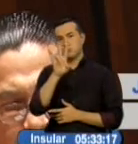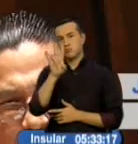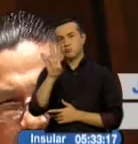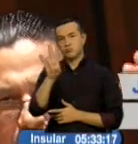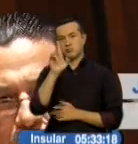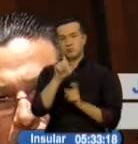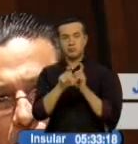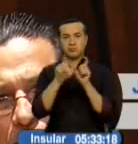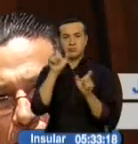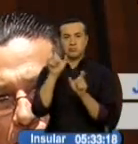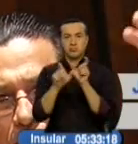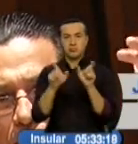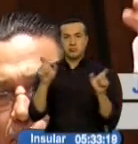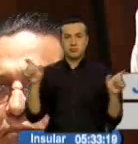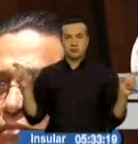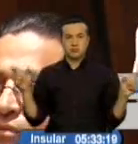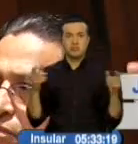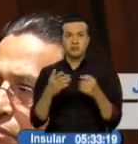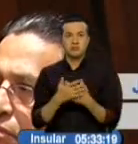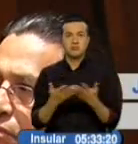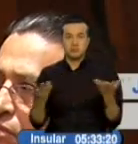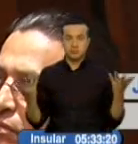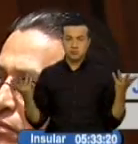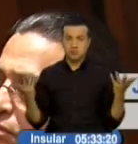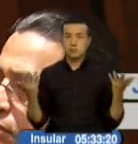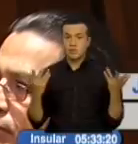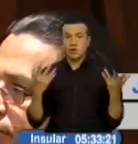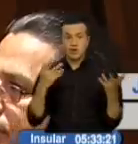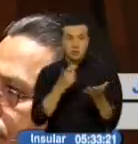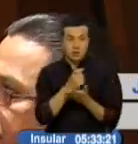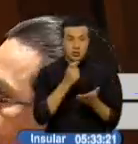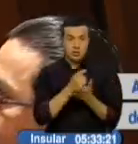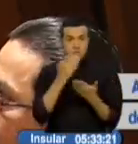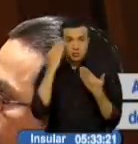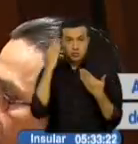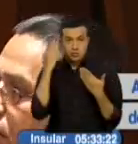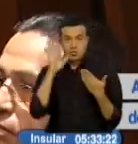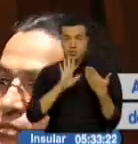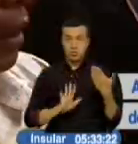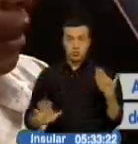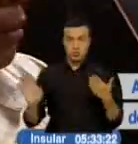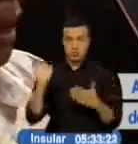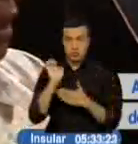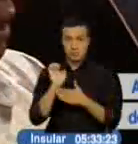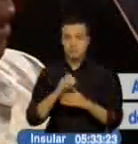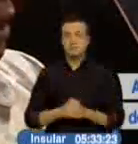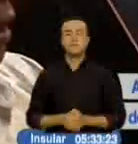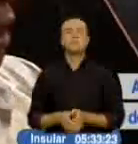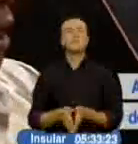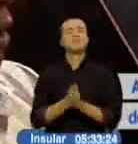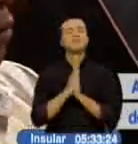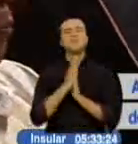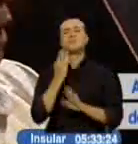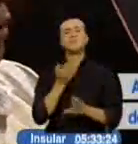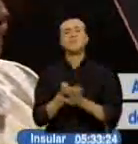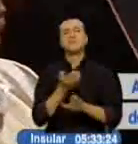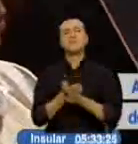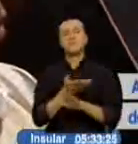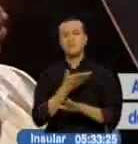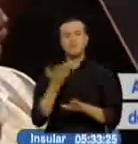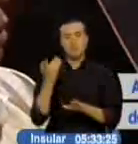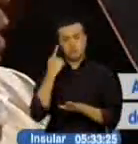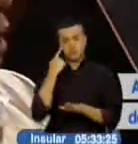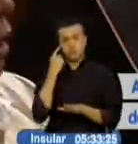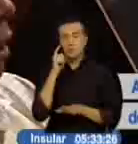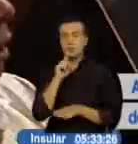177 personas que están siendo procesados, perseguidos políticos en el Ecuador. La solicitud propone que se aplique la amnistía